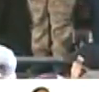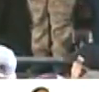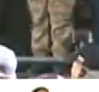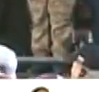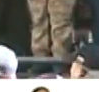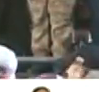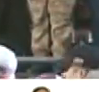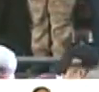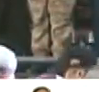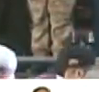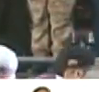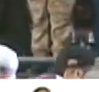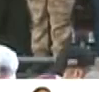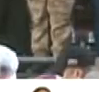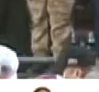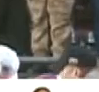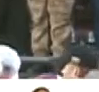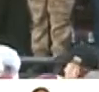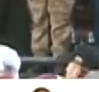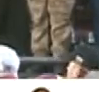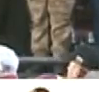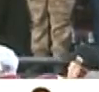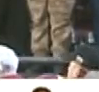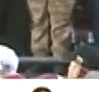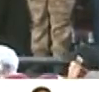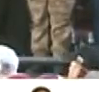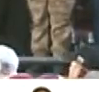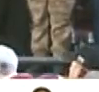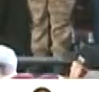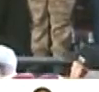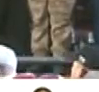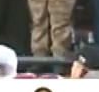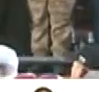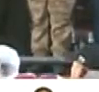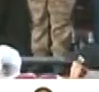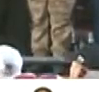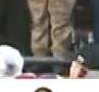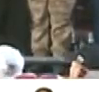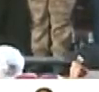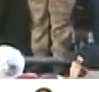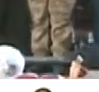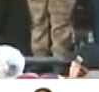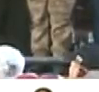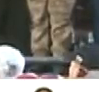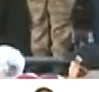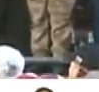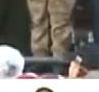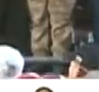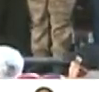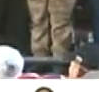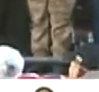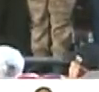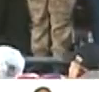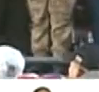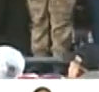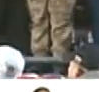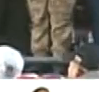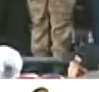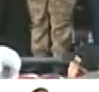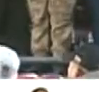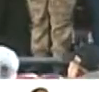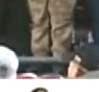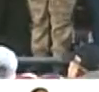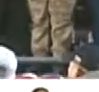considerados como uno de los mejores países del mundo. Pero no, nosotros optamos la vía difícil, la vía de la verdadera